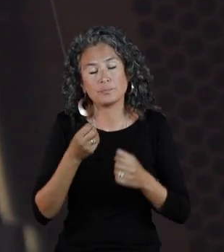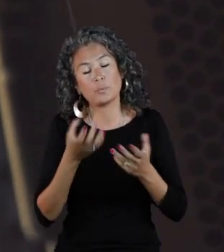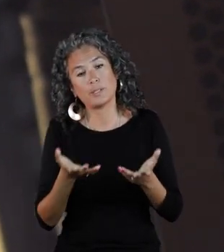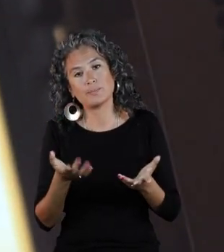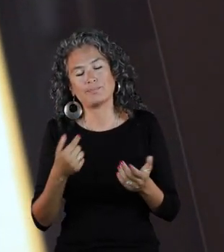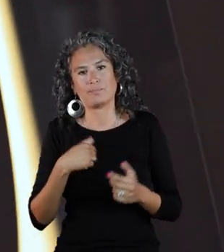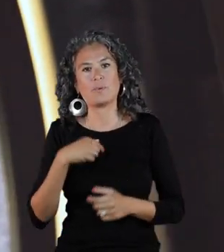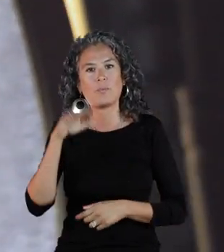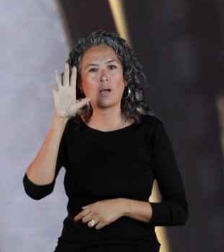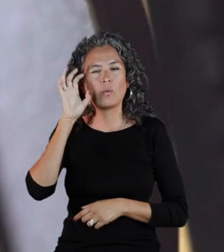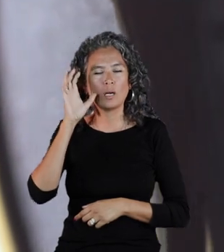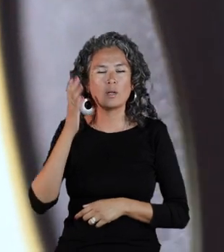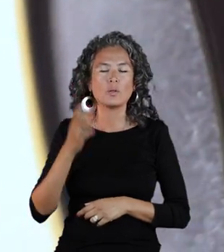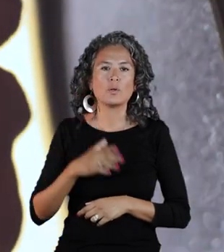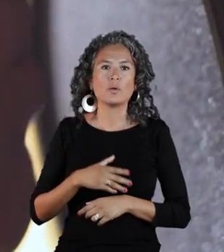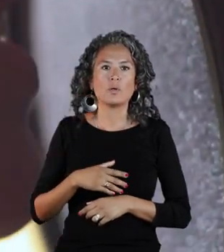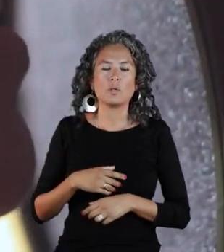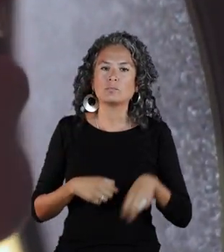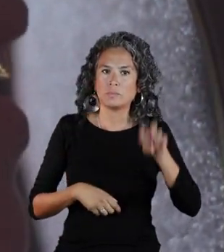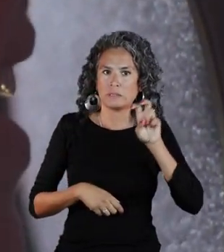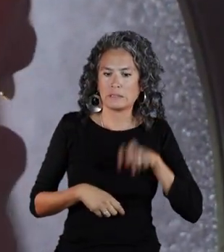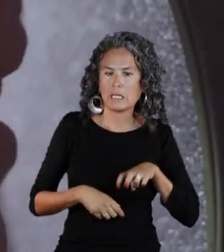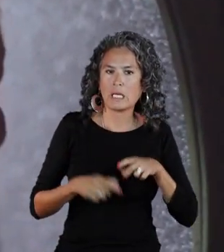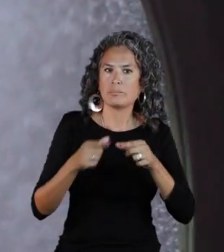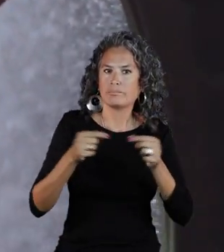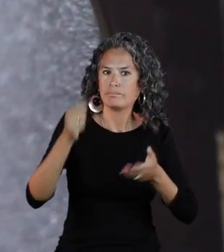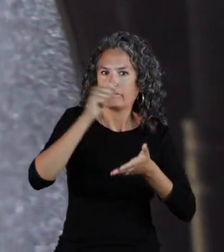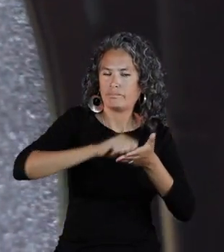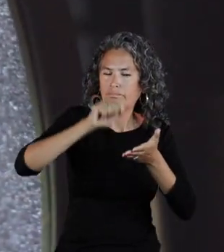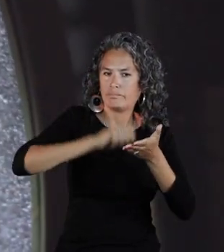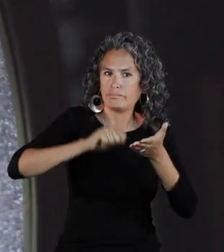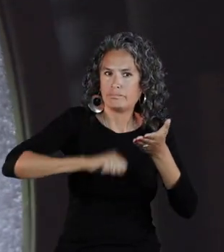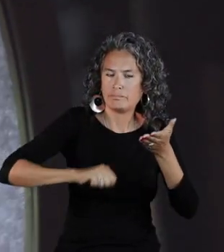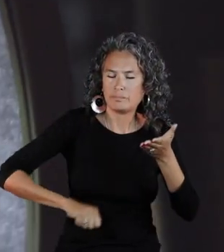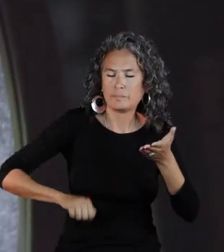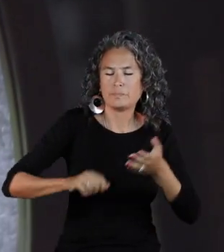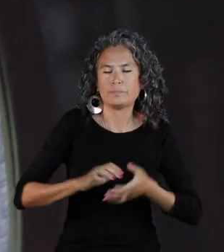Y bueno, me acuerdo que me senté, escribí,